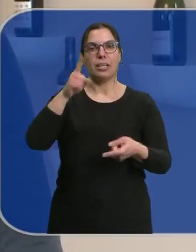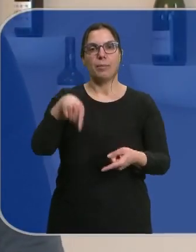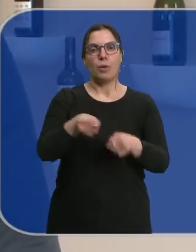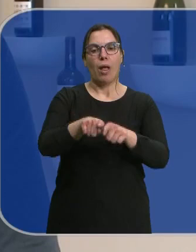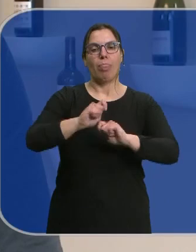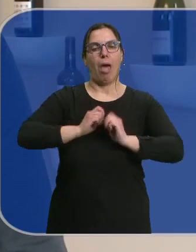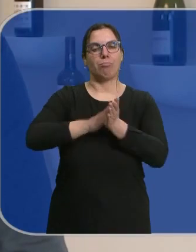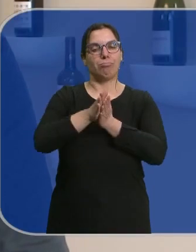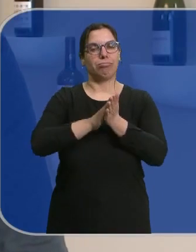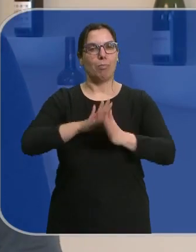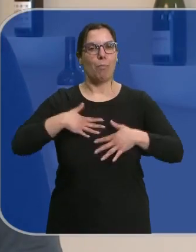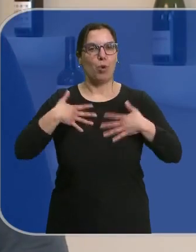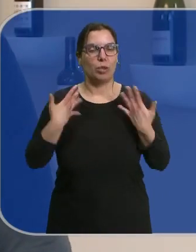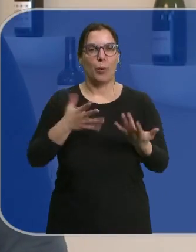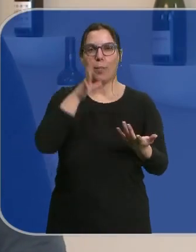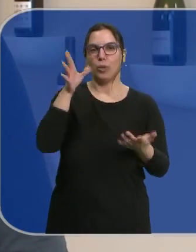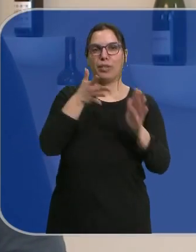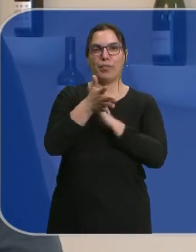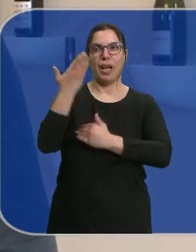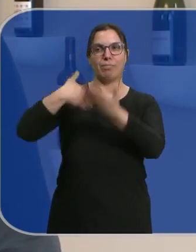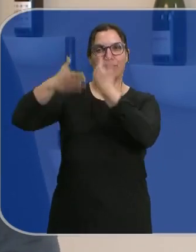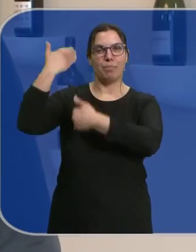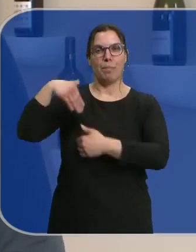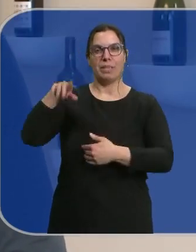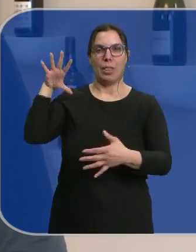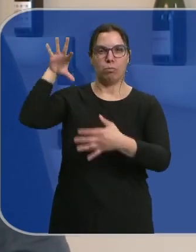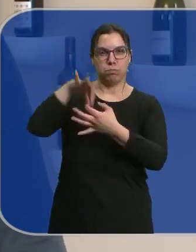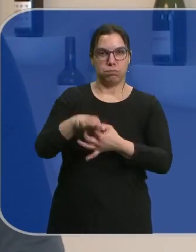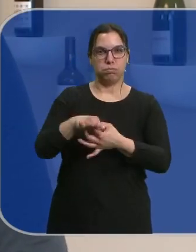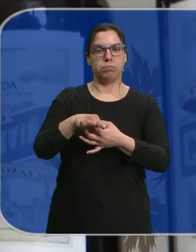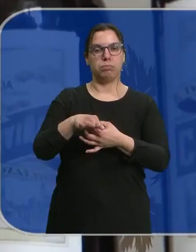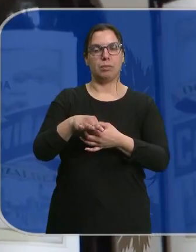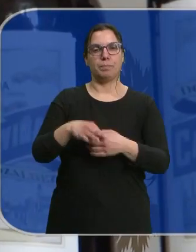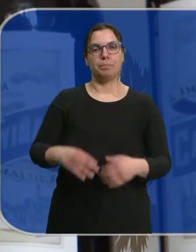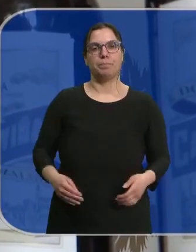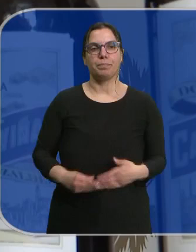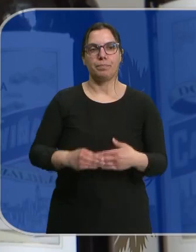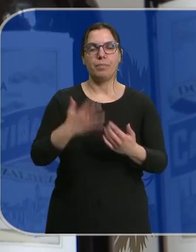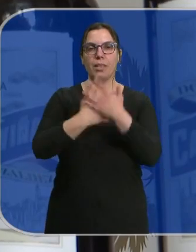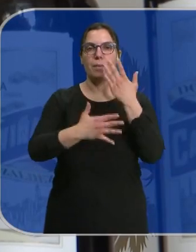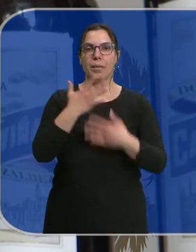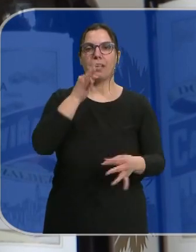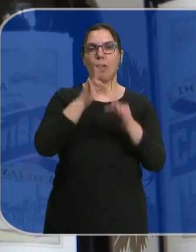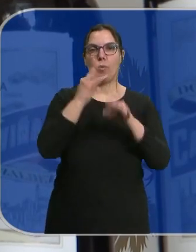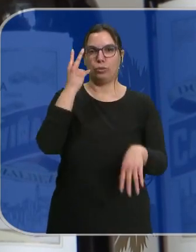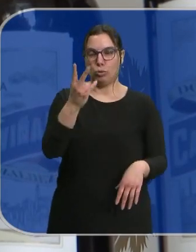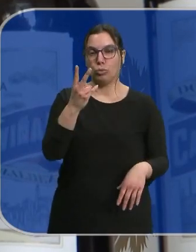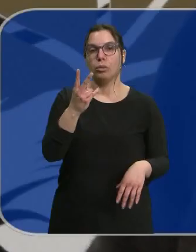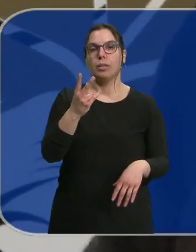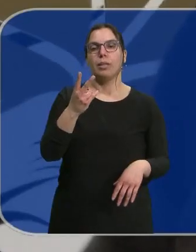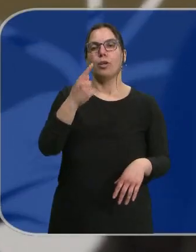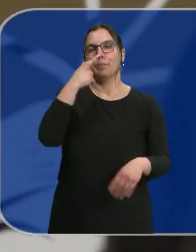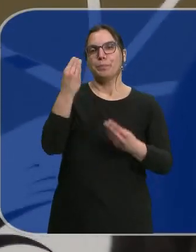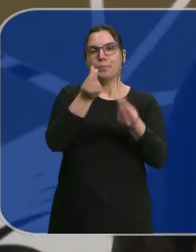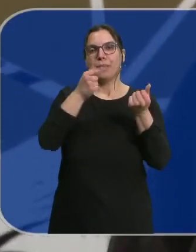emotividad. Emotividad porque es un poco homenaje a nuestro pasado y a nuestras raíces. Mezclan uva verdejo y palomino fino con